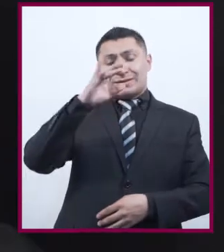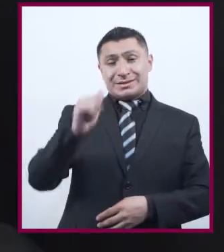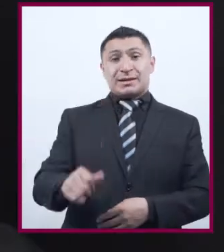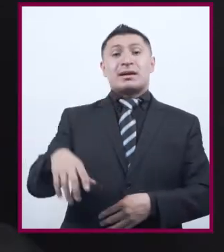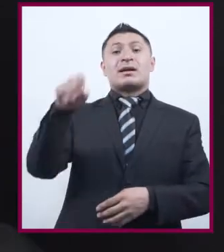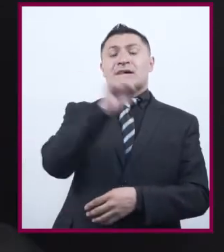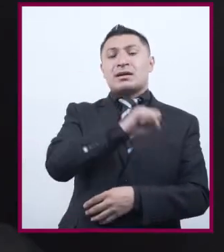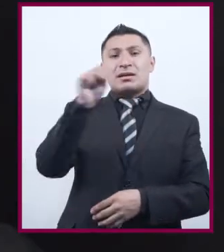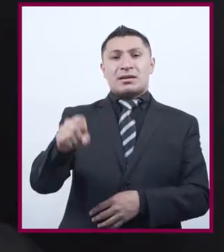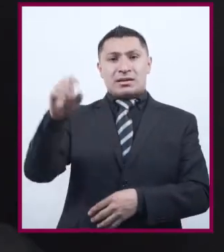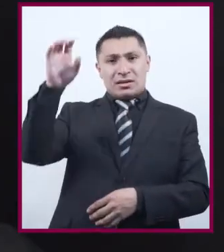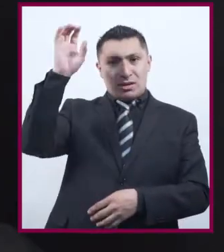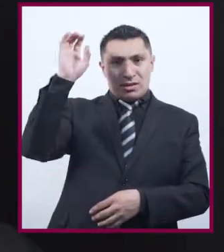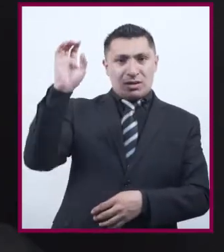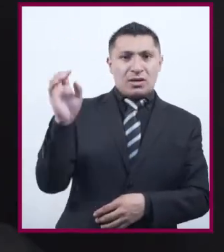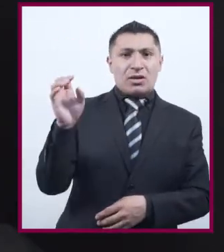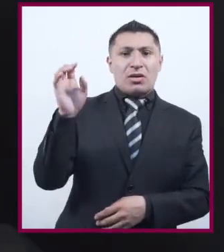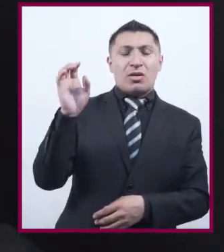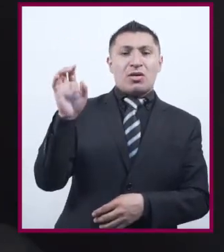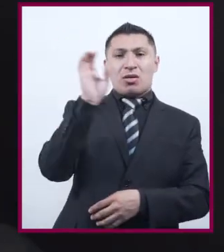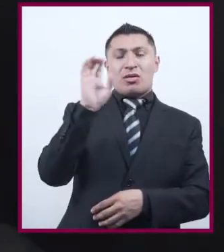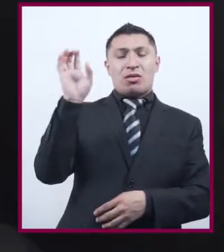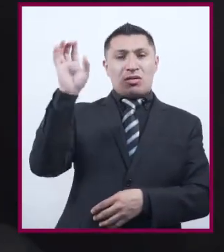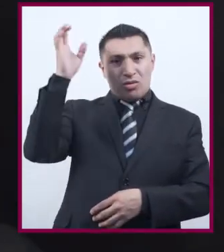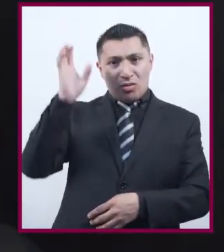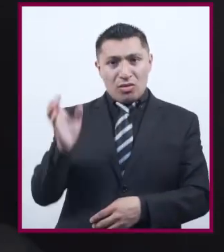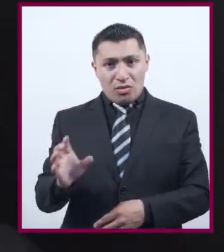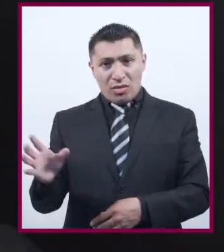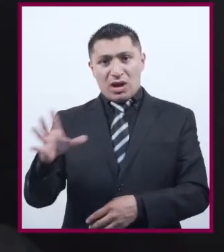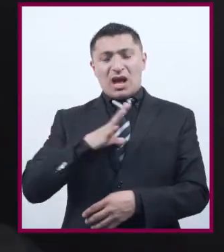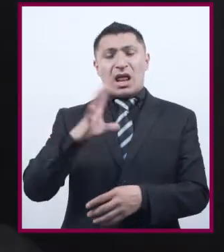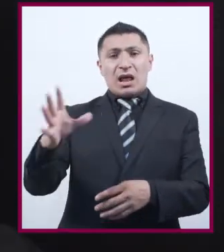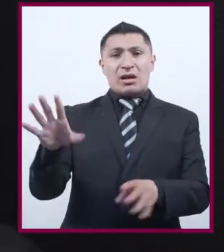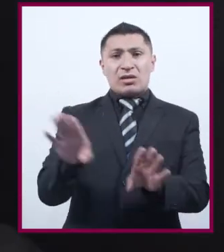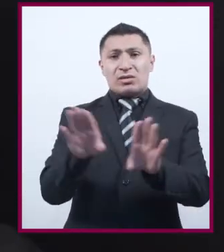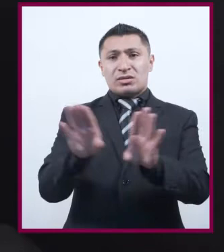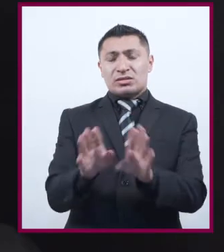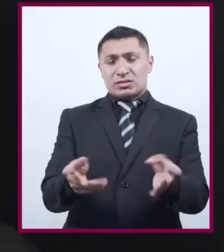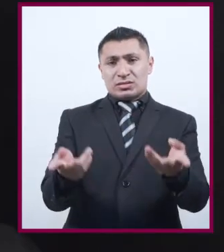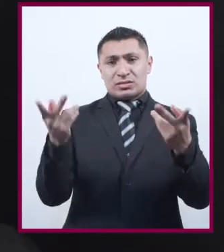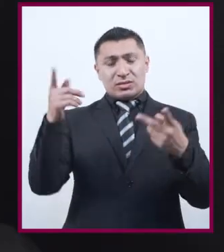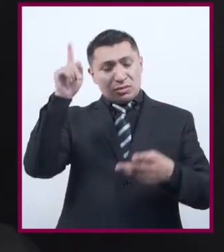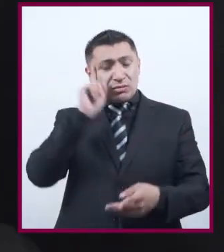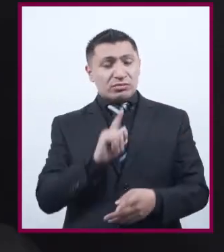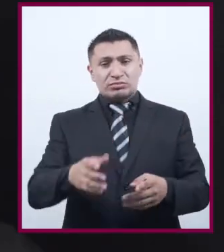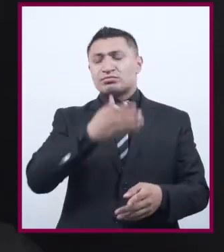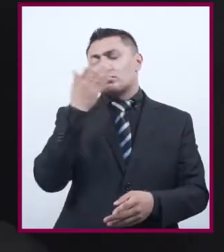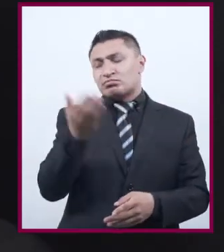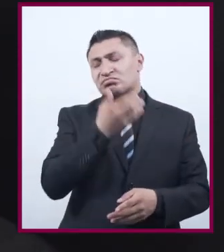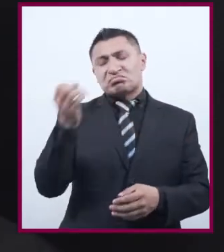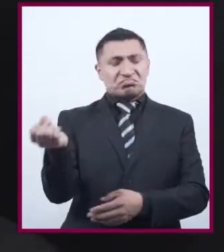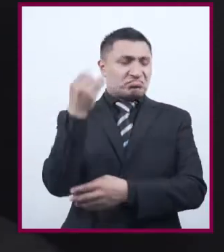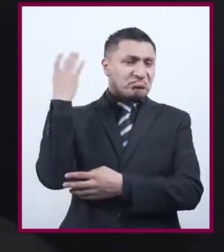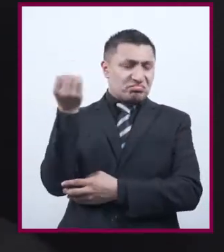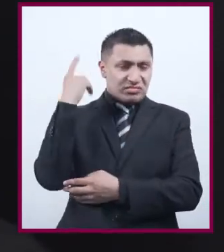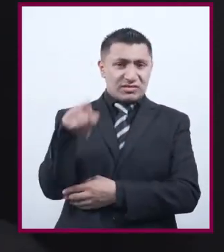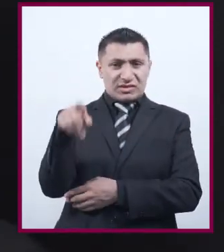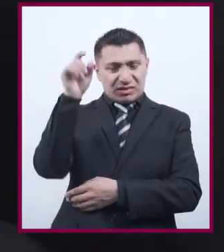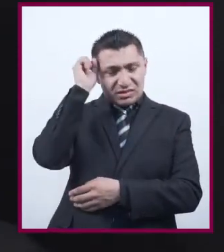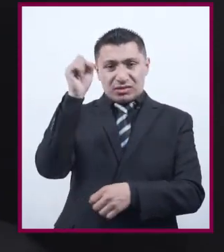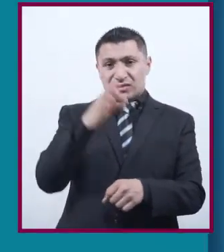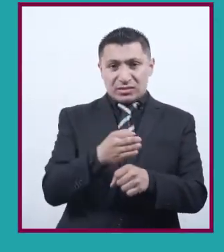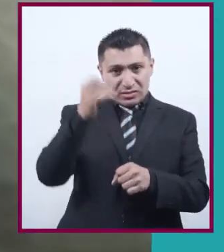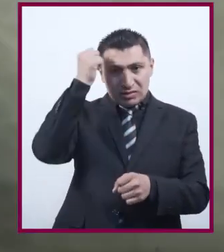Saltillo, Coahuila, tuvo lugar la última conferencia de la serie que sobre la mujer ha estado mojando la inteligente y popular conferencista,